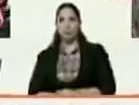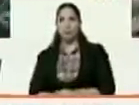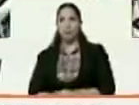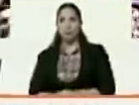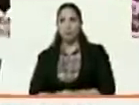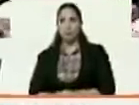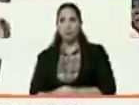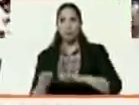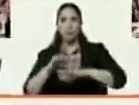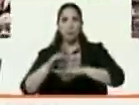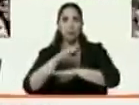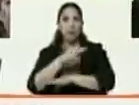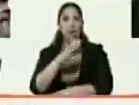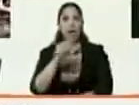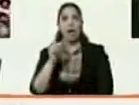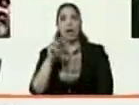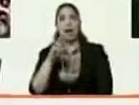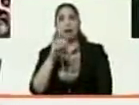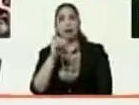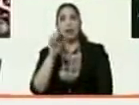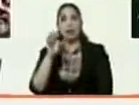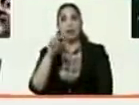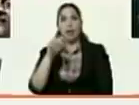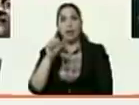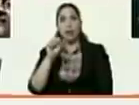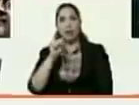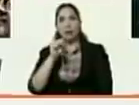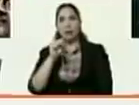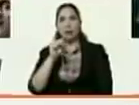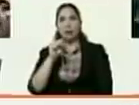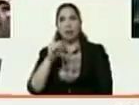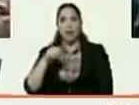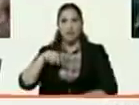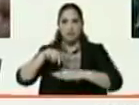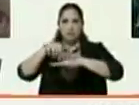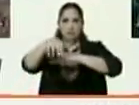Del municipio Cárdenas salieron a votar y pasaron un río.